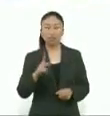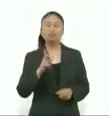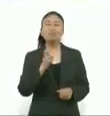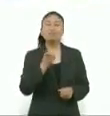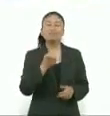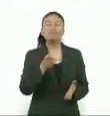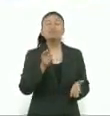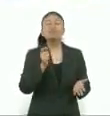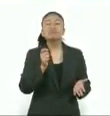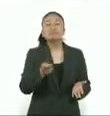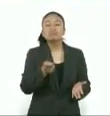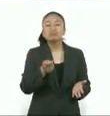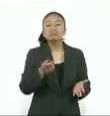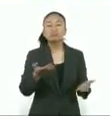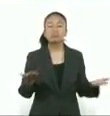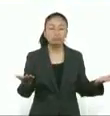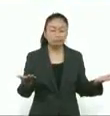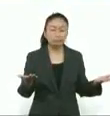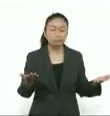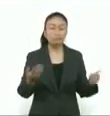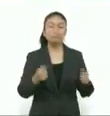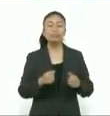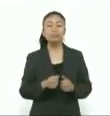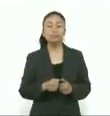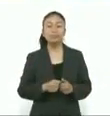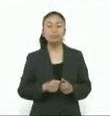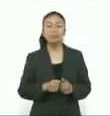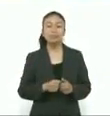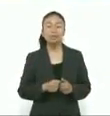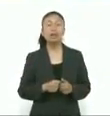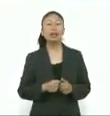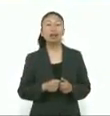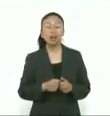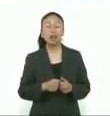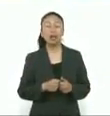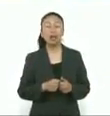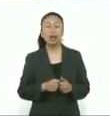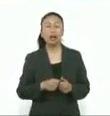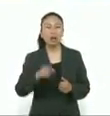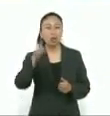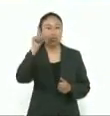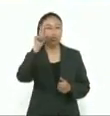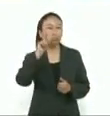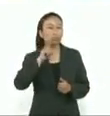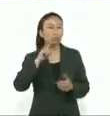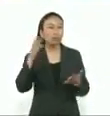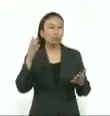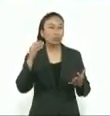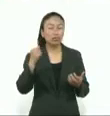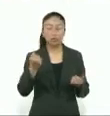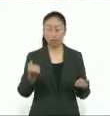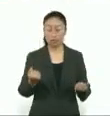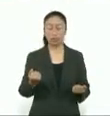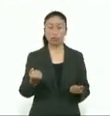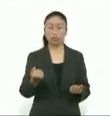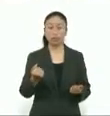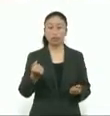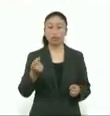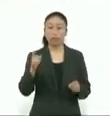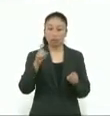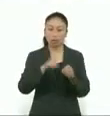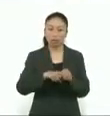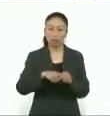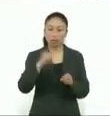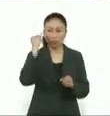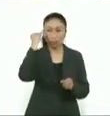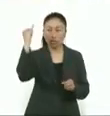indicativo de que nunca imaginaron, construyeron todo para que